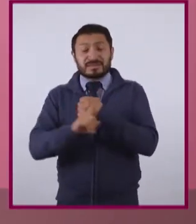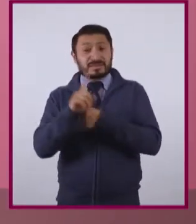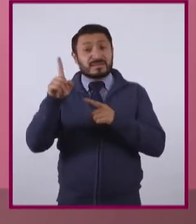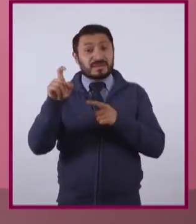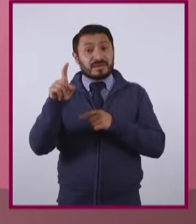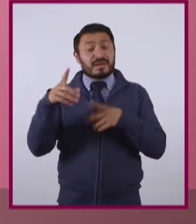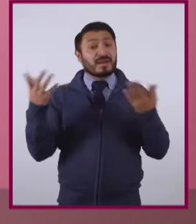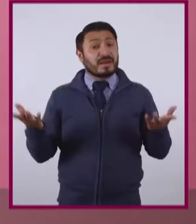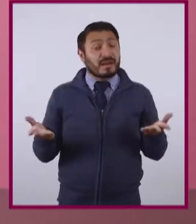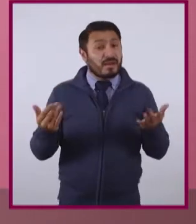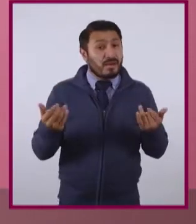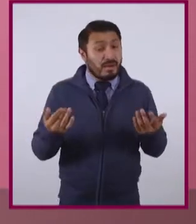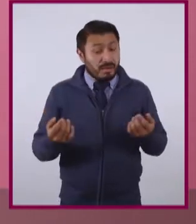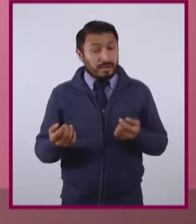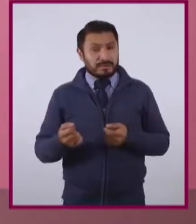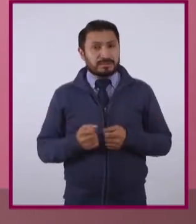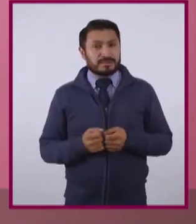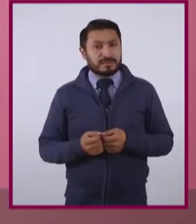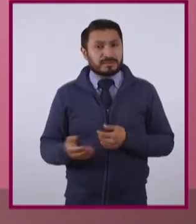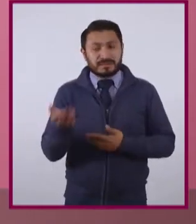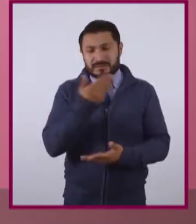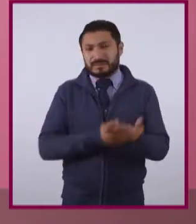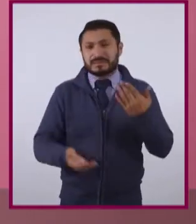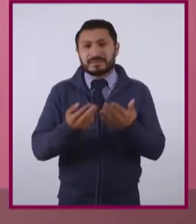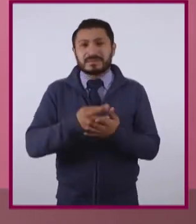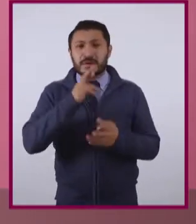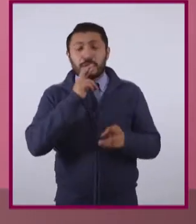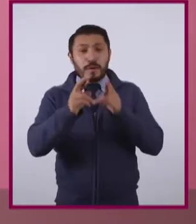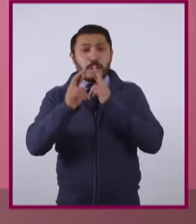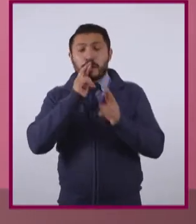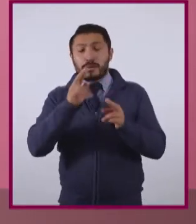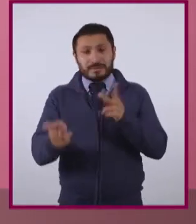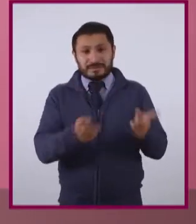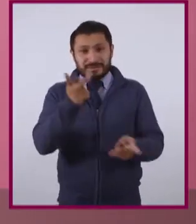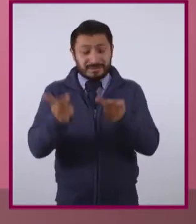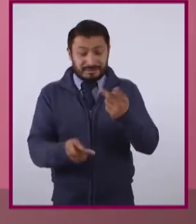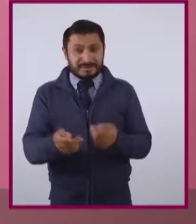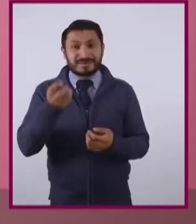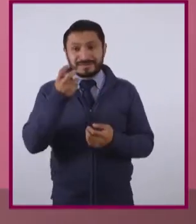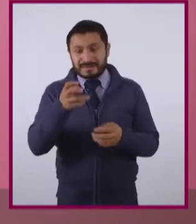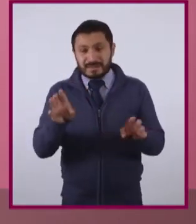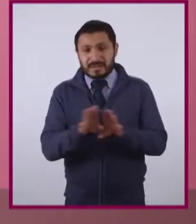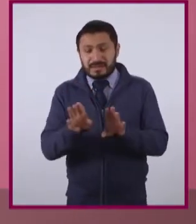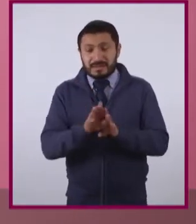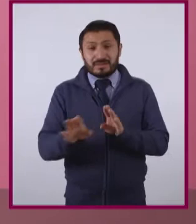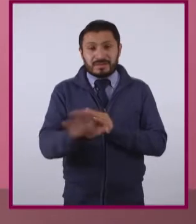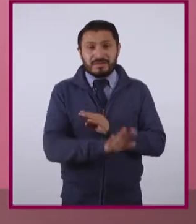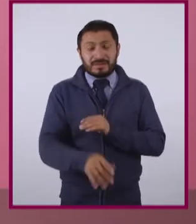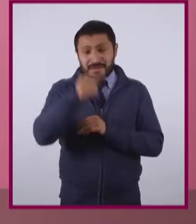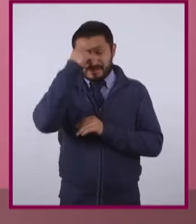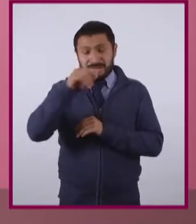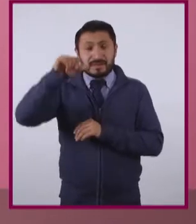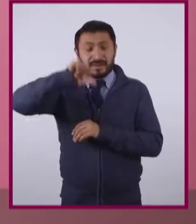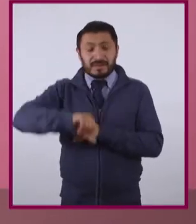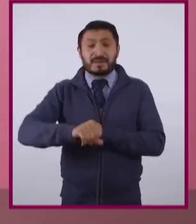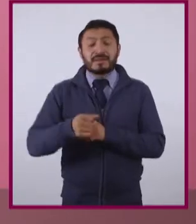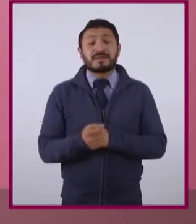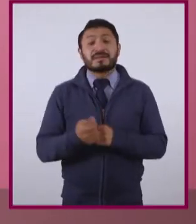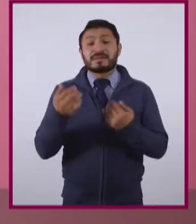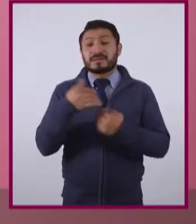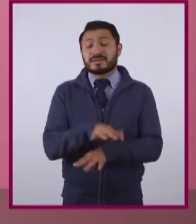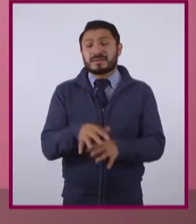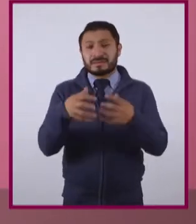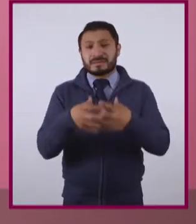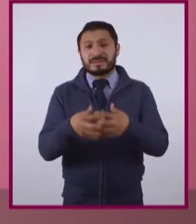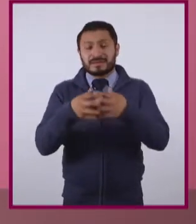agua? Compartiremos algunas respuestas para estas preguntas, que nos servirán como base para lo que trataremos hoy sobre algunos